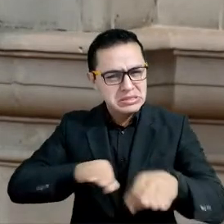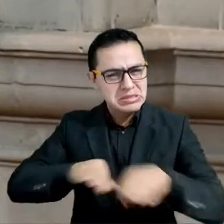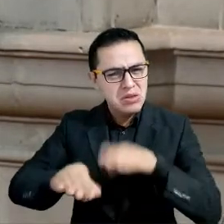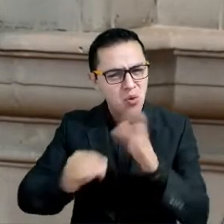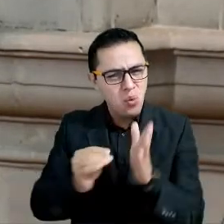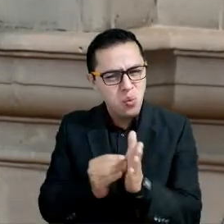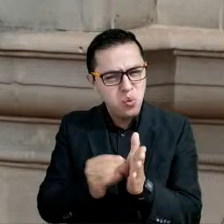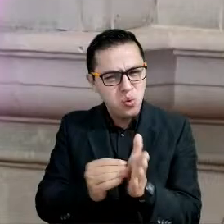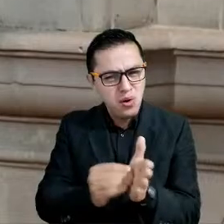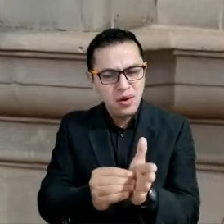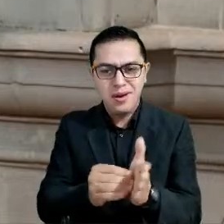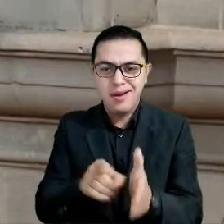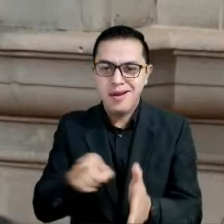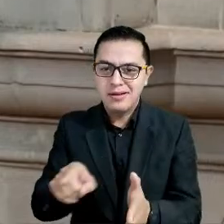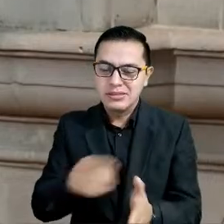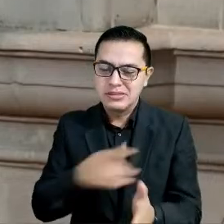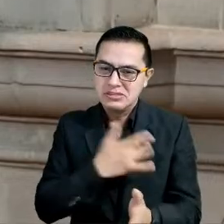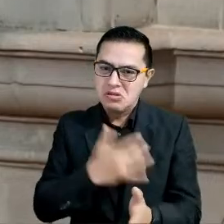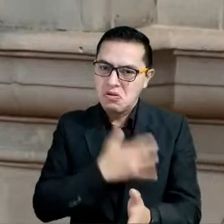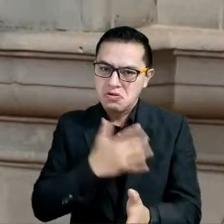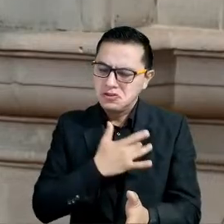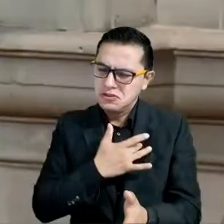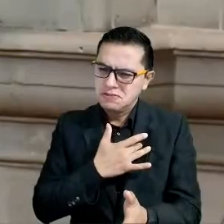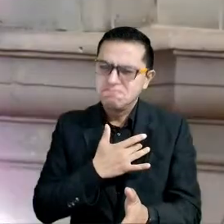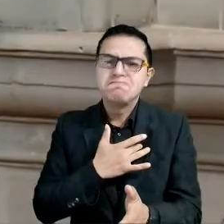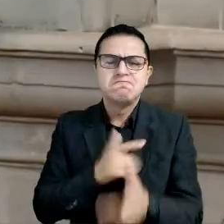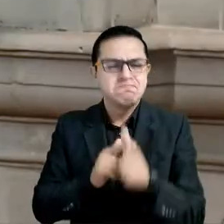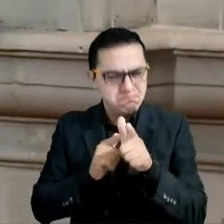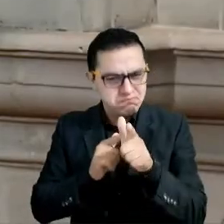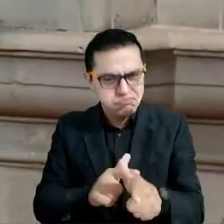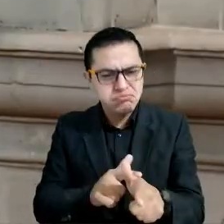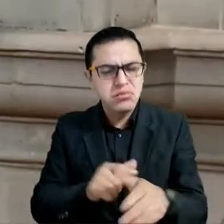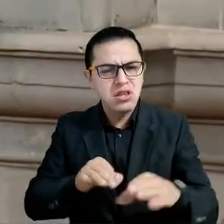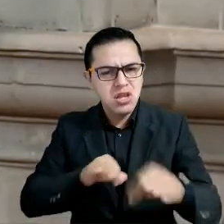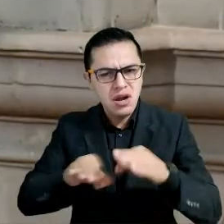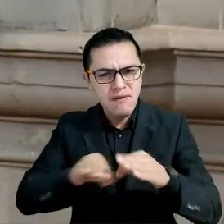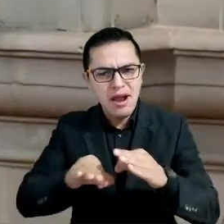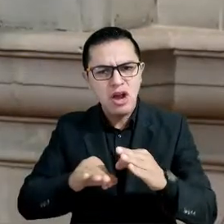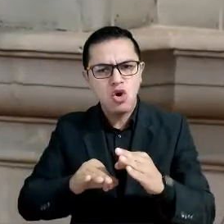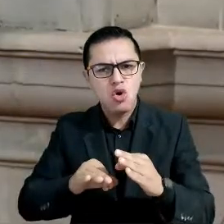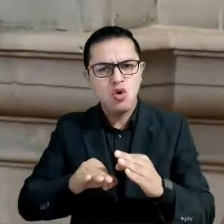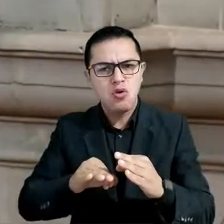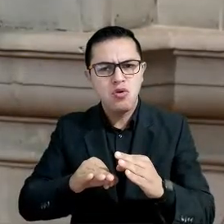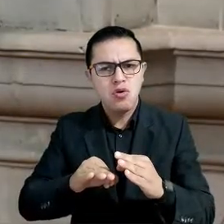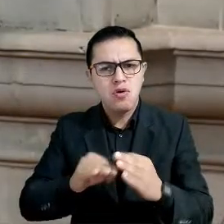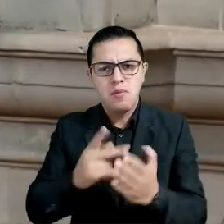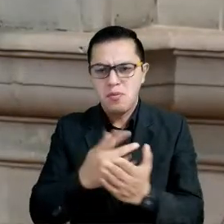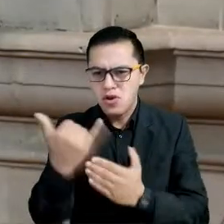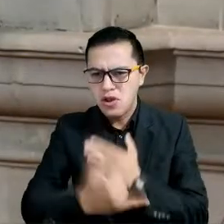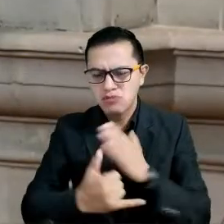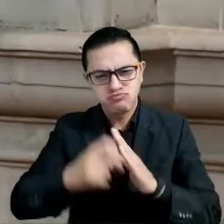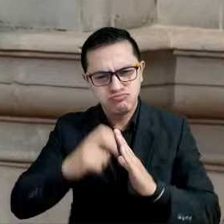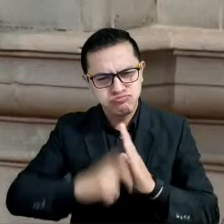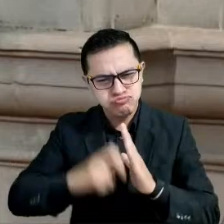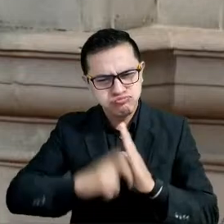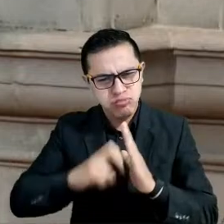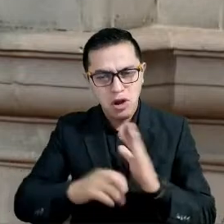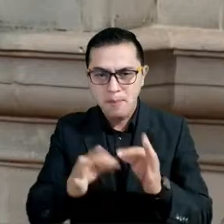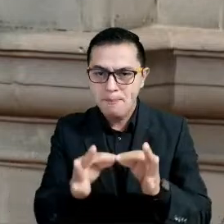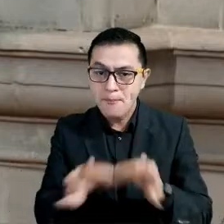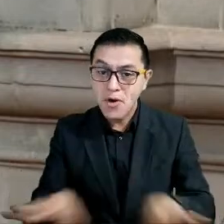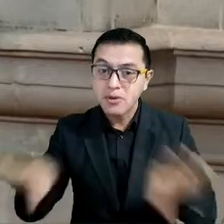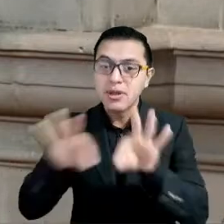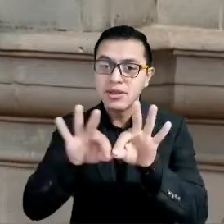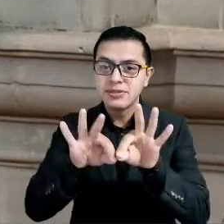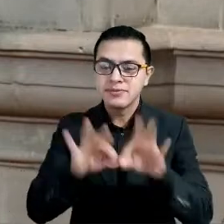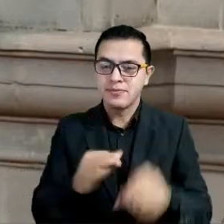esa sensibilidad de hacer modificaciones muy importantes. Y aquí debo de decirles a todas